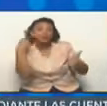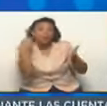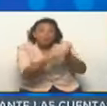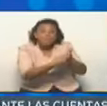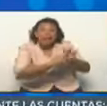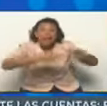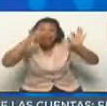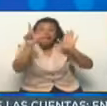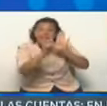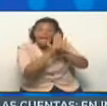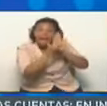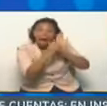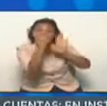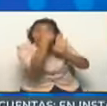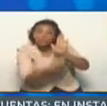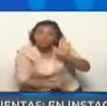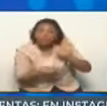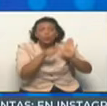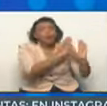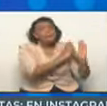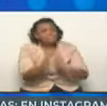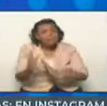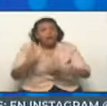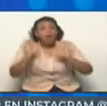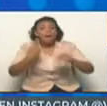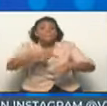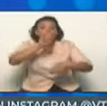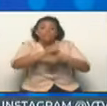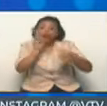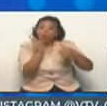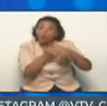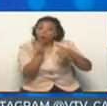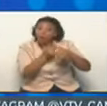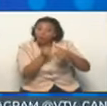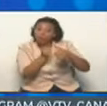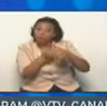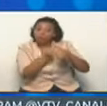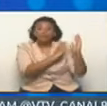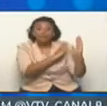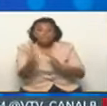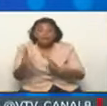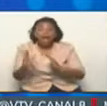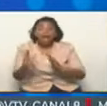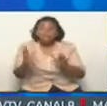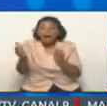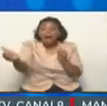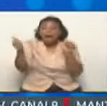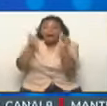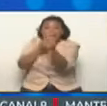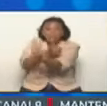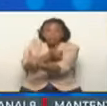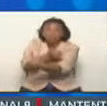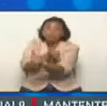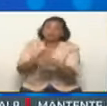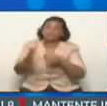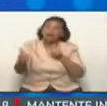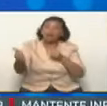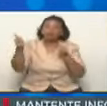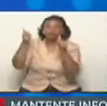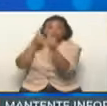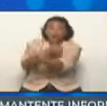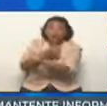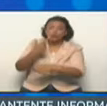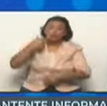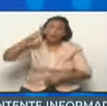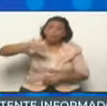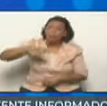a detalle el plan. En primer lugar, el plan para sustituir importaciones. Eso es